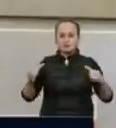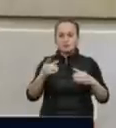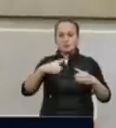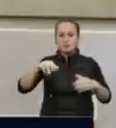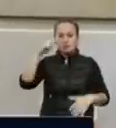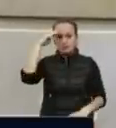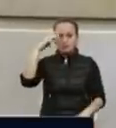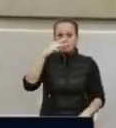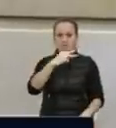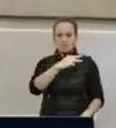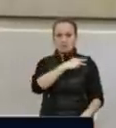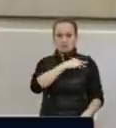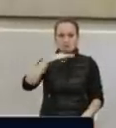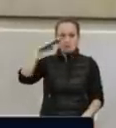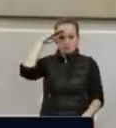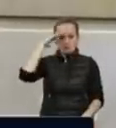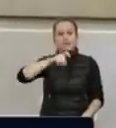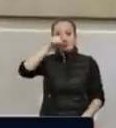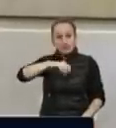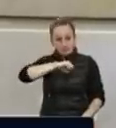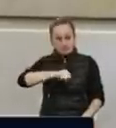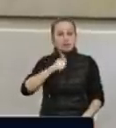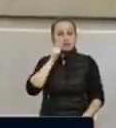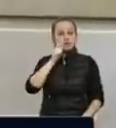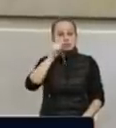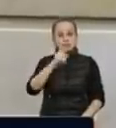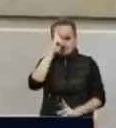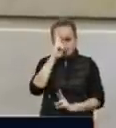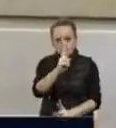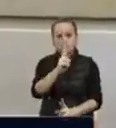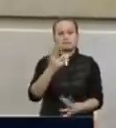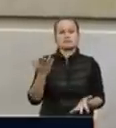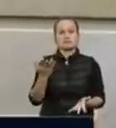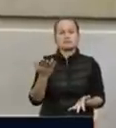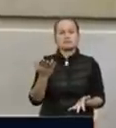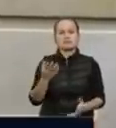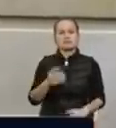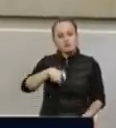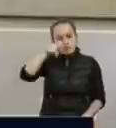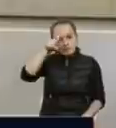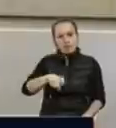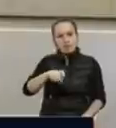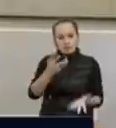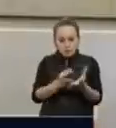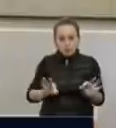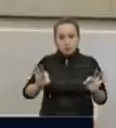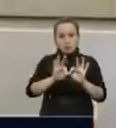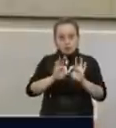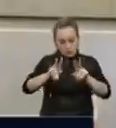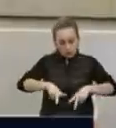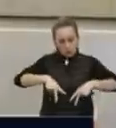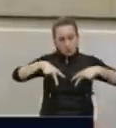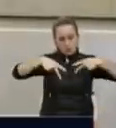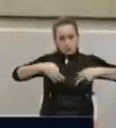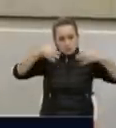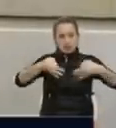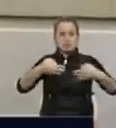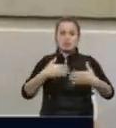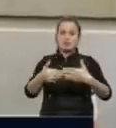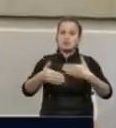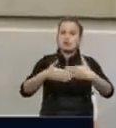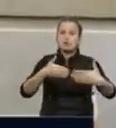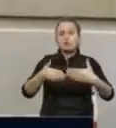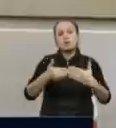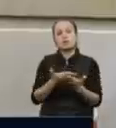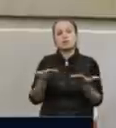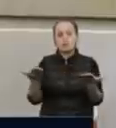pública que tiene que respetar los derechos humanos, que tiene que privilegiar también la vida a pesar de